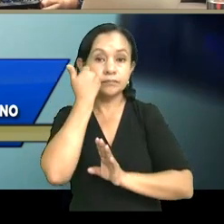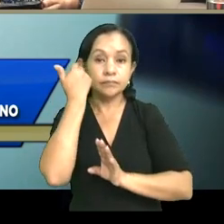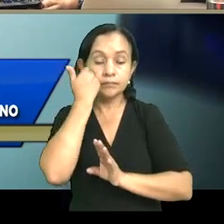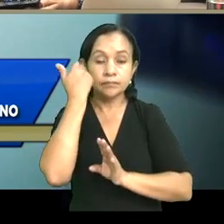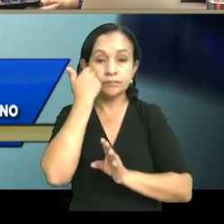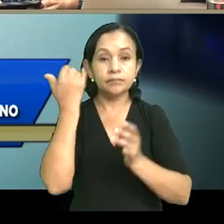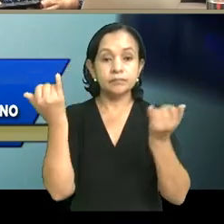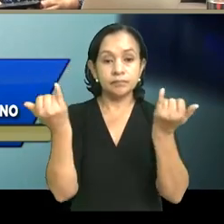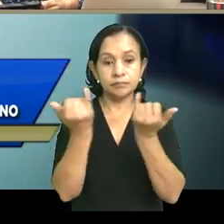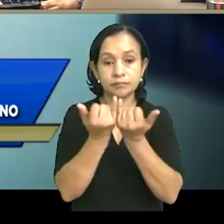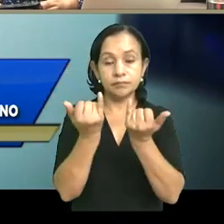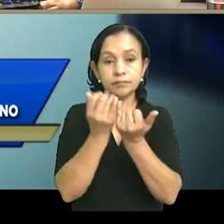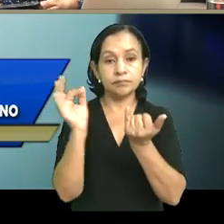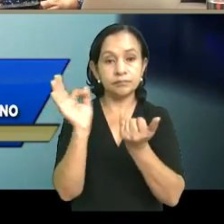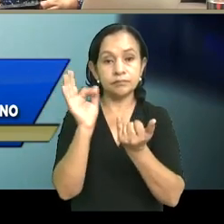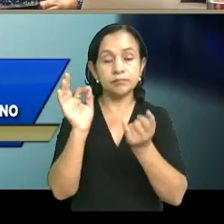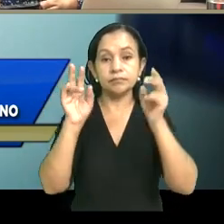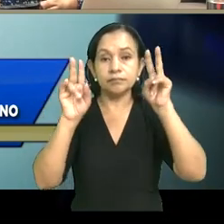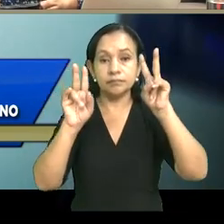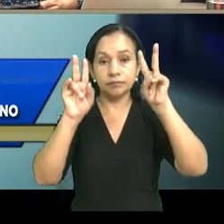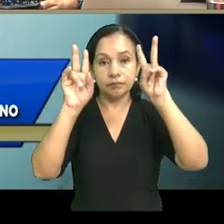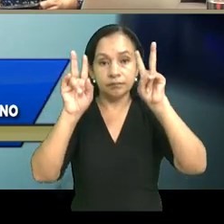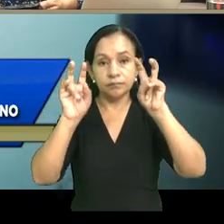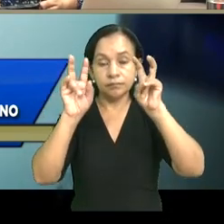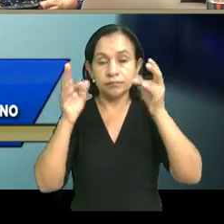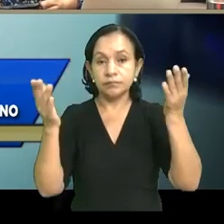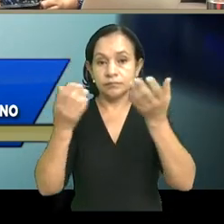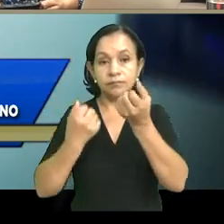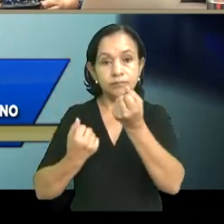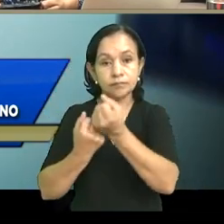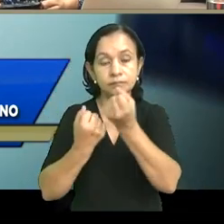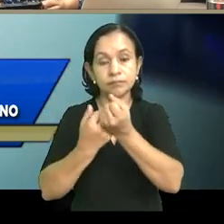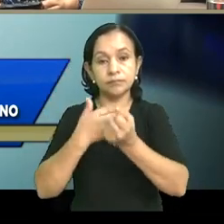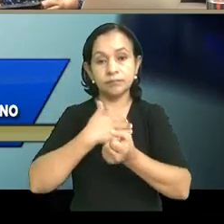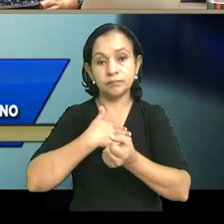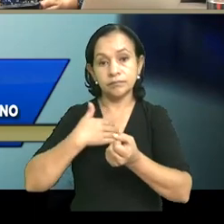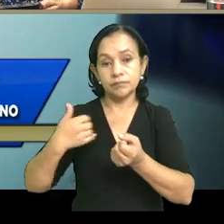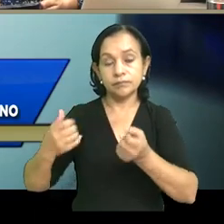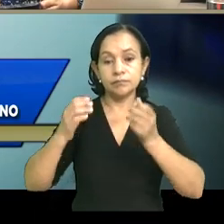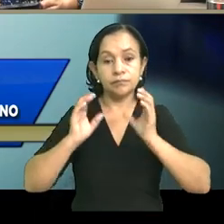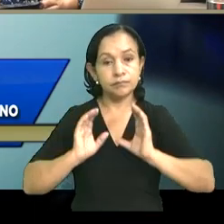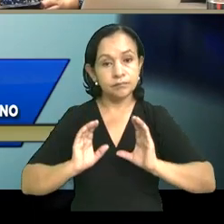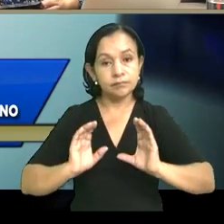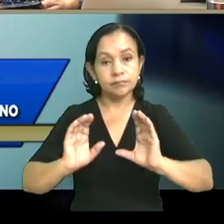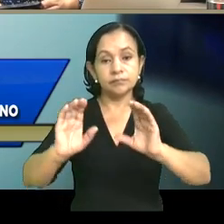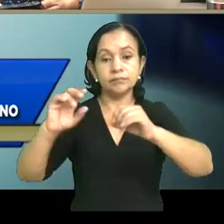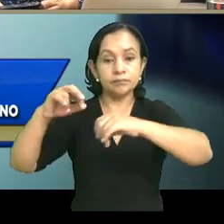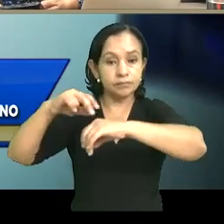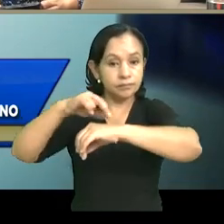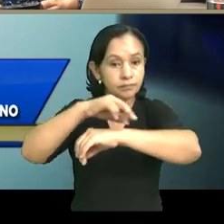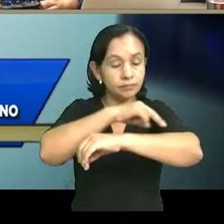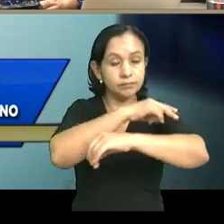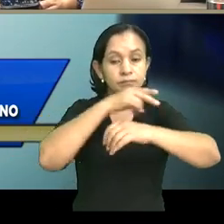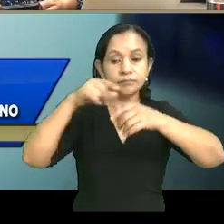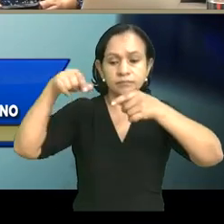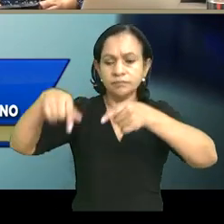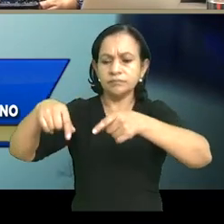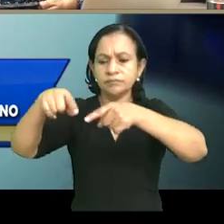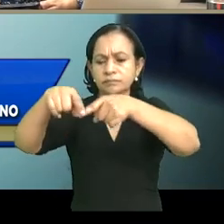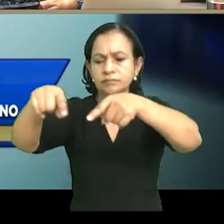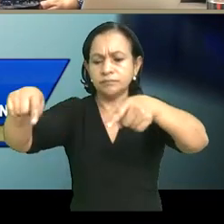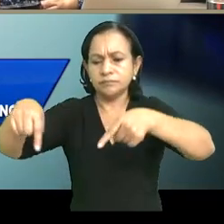pero también los aspectos complementarios como son el mejoramiento de calles, caminos, cuneta,